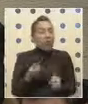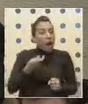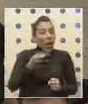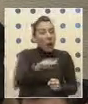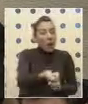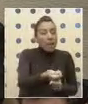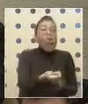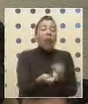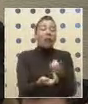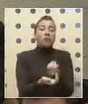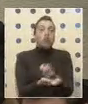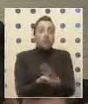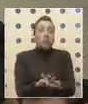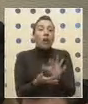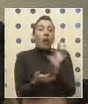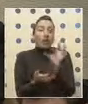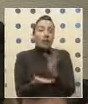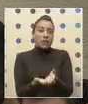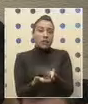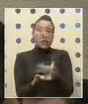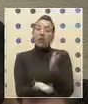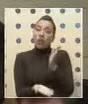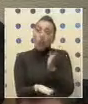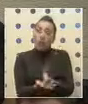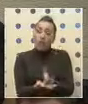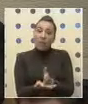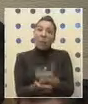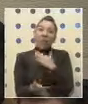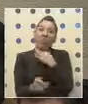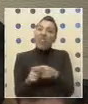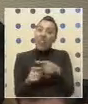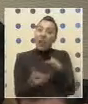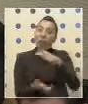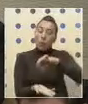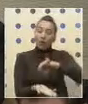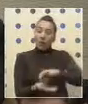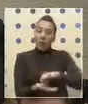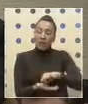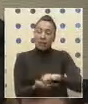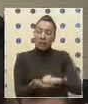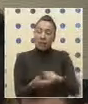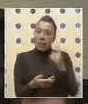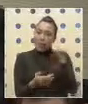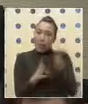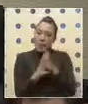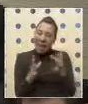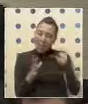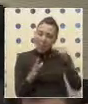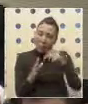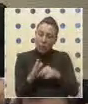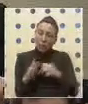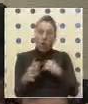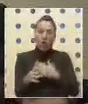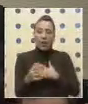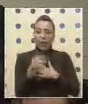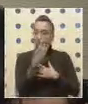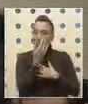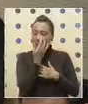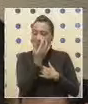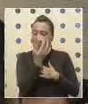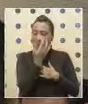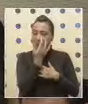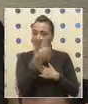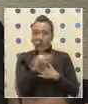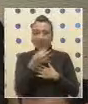y gratuito? Esa es una deuda que todavía tenemos con nuestro país. Pero a mayor abundamiento quiero destacar